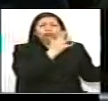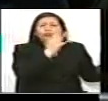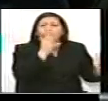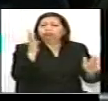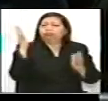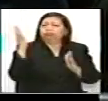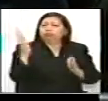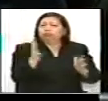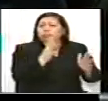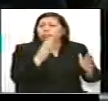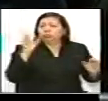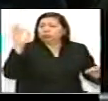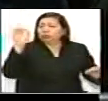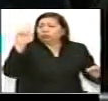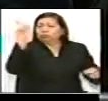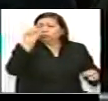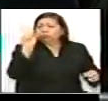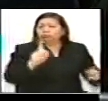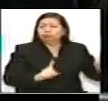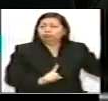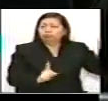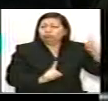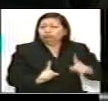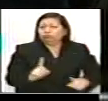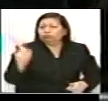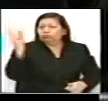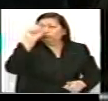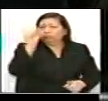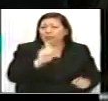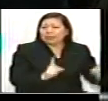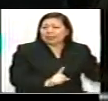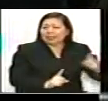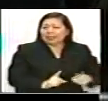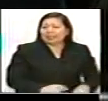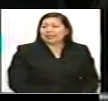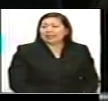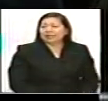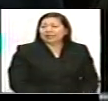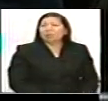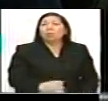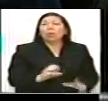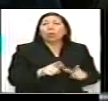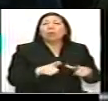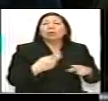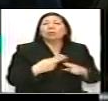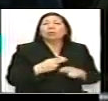lluvia y truenos, relámpagos, etcétera, en Cieneguilla.